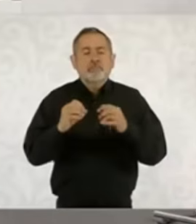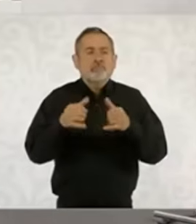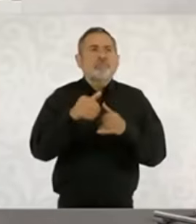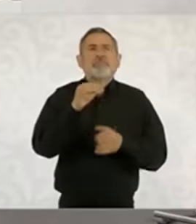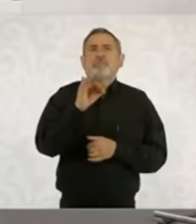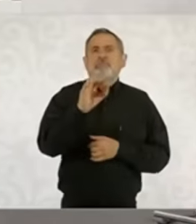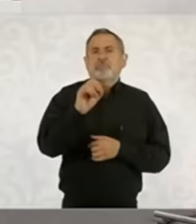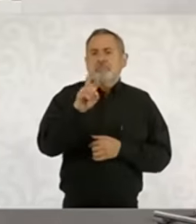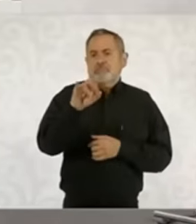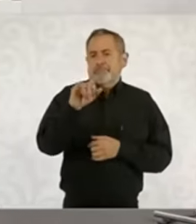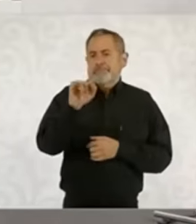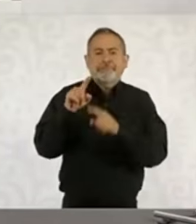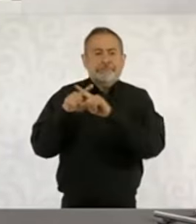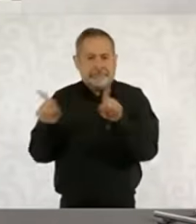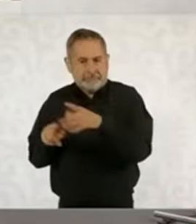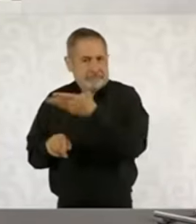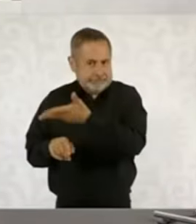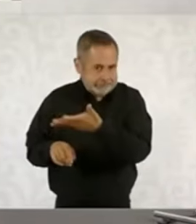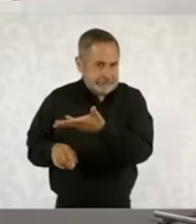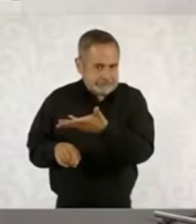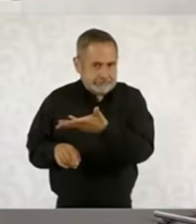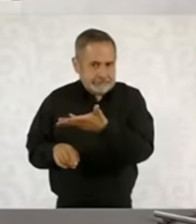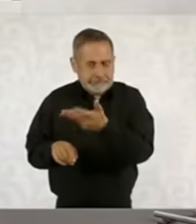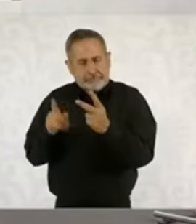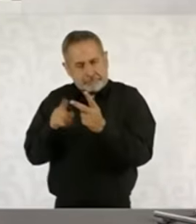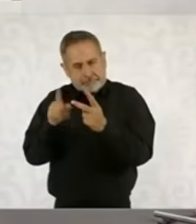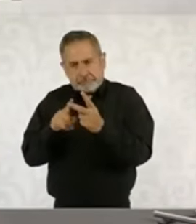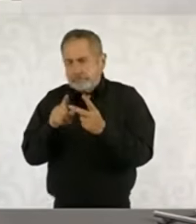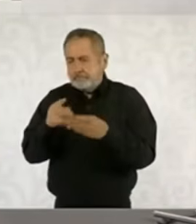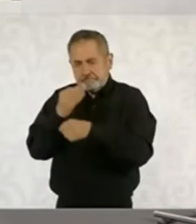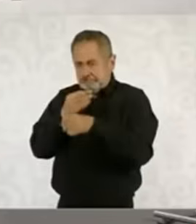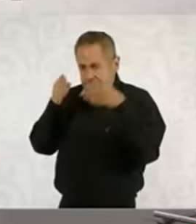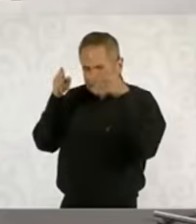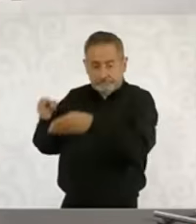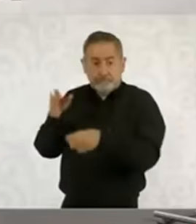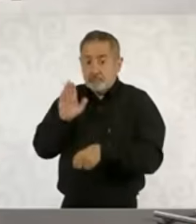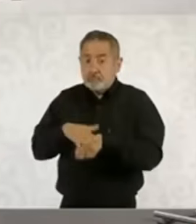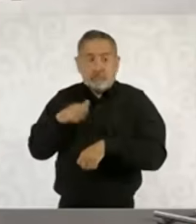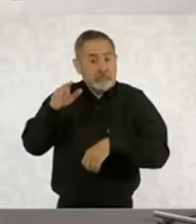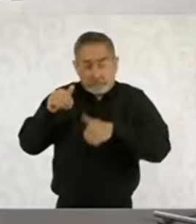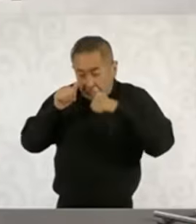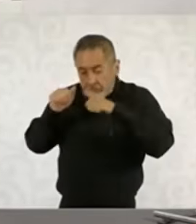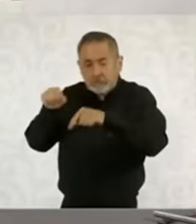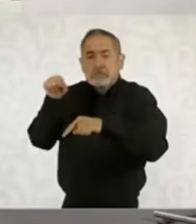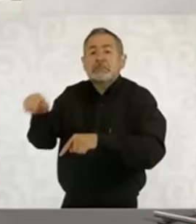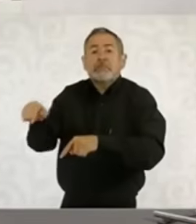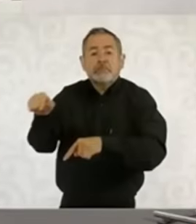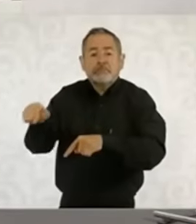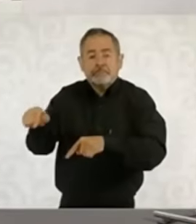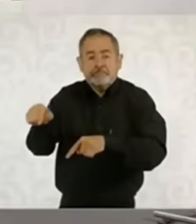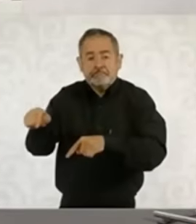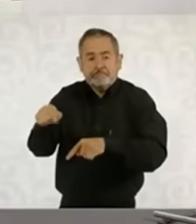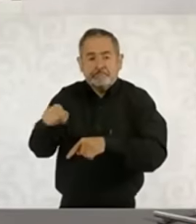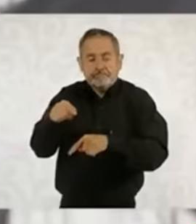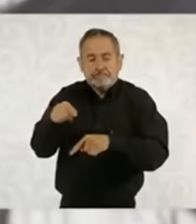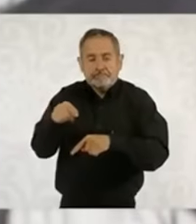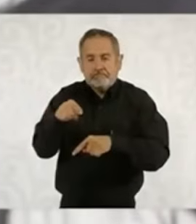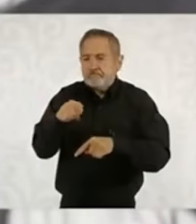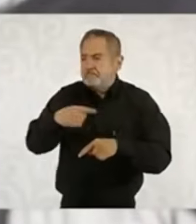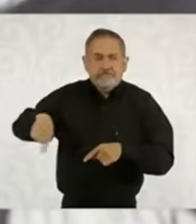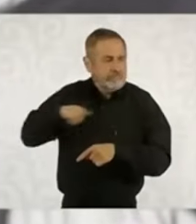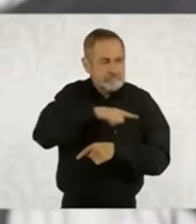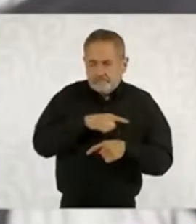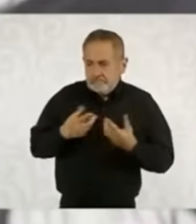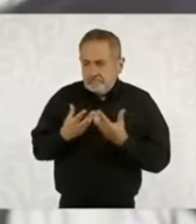formal desde el inicio y la parte en donde nos estamos concentrando y donde se están concentrando las instituciones